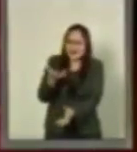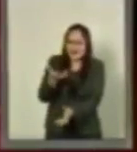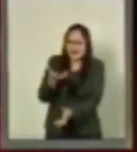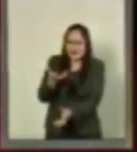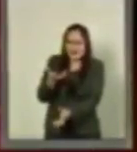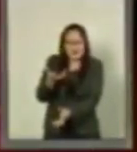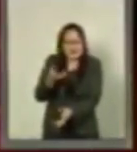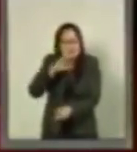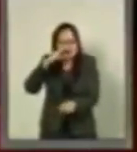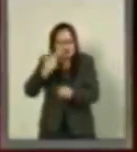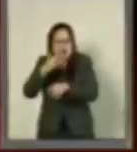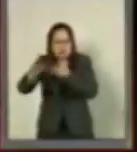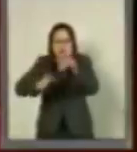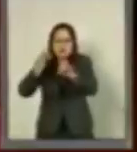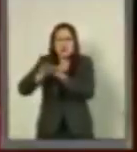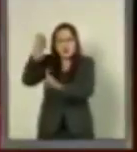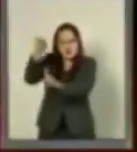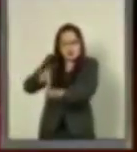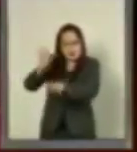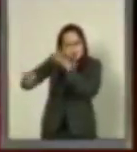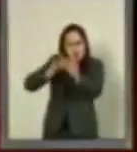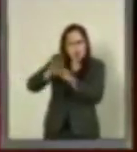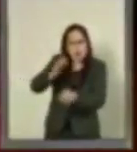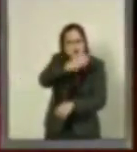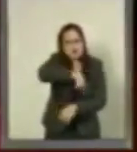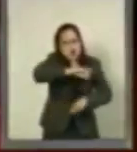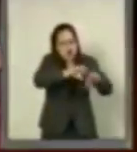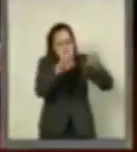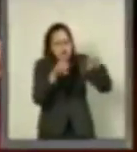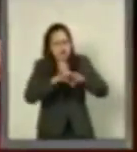sentido de la responsabilidad.